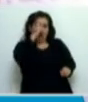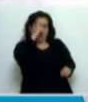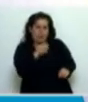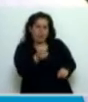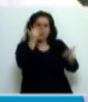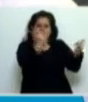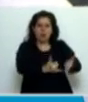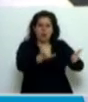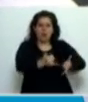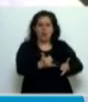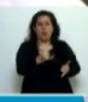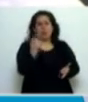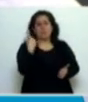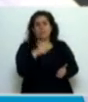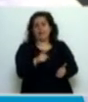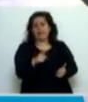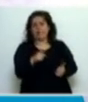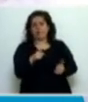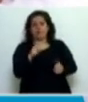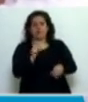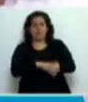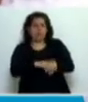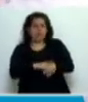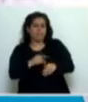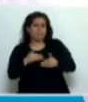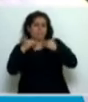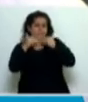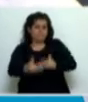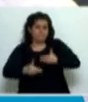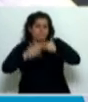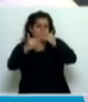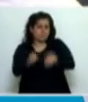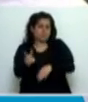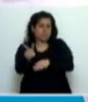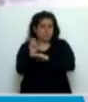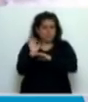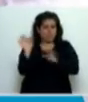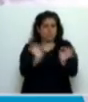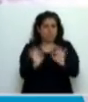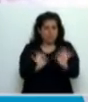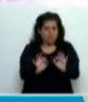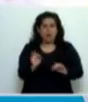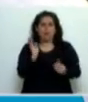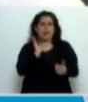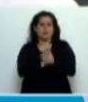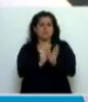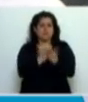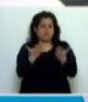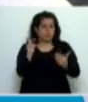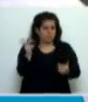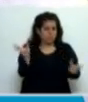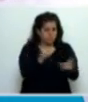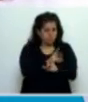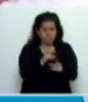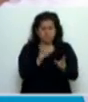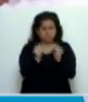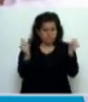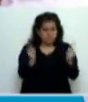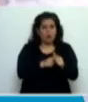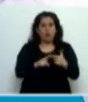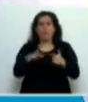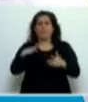firmes, directamente se siguen sin hacerse las liquidaciones porque supuestamente no aparecen los expedientes, porque no han sido digitalizados